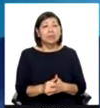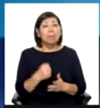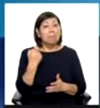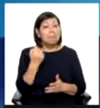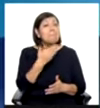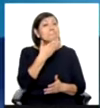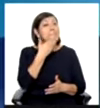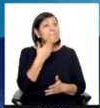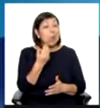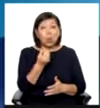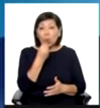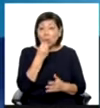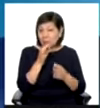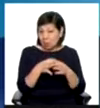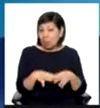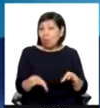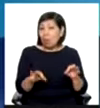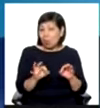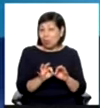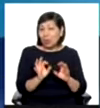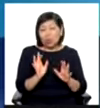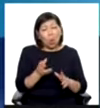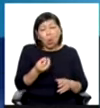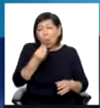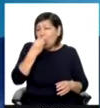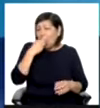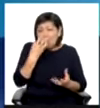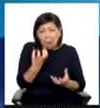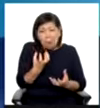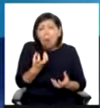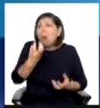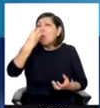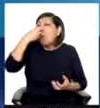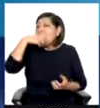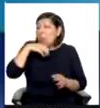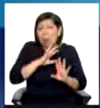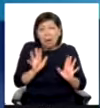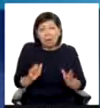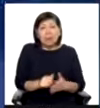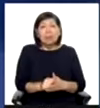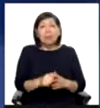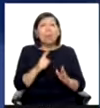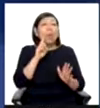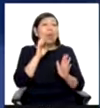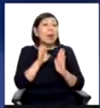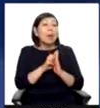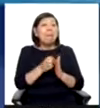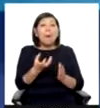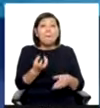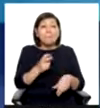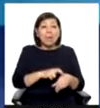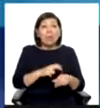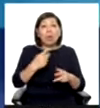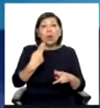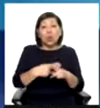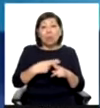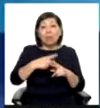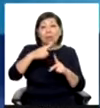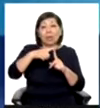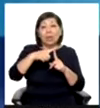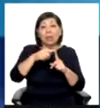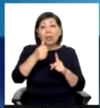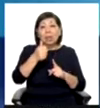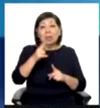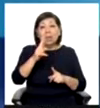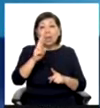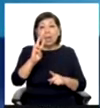poder nutricional muy importante, y hay que consumirla con todo, ¿no? Ya. Sí, en el caso, podemos, del tarwi. No, ¿Es el tarwi? El tarwi es rico